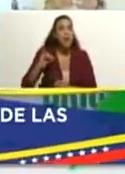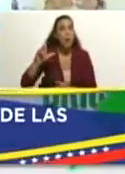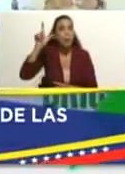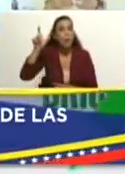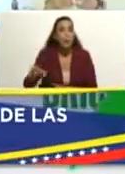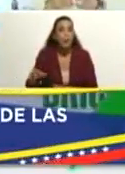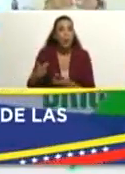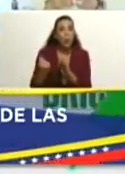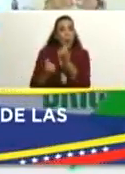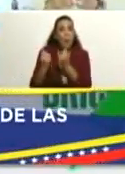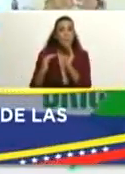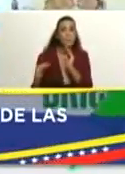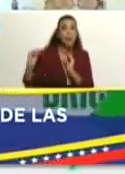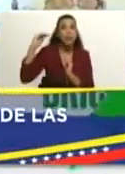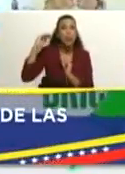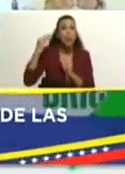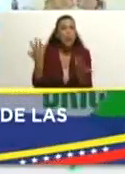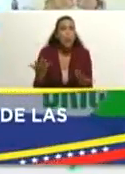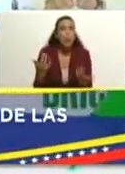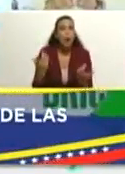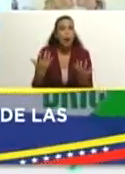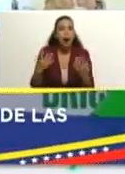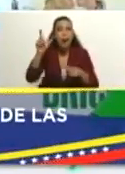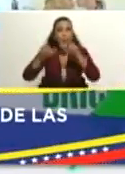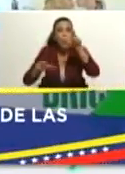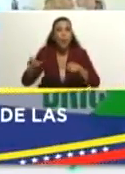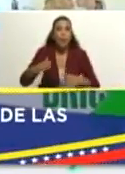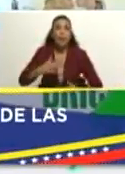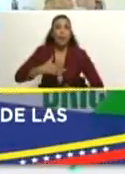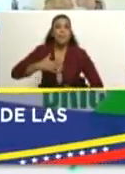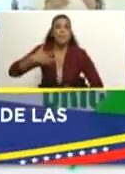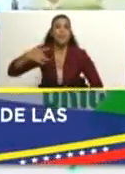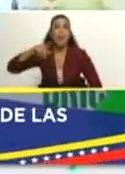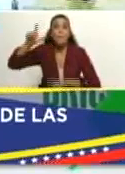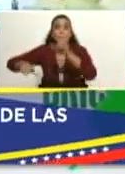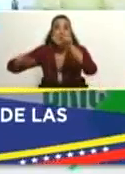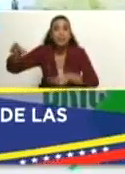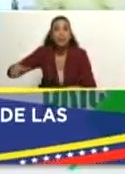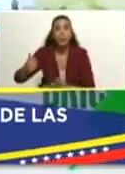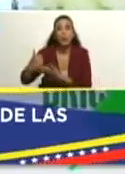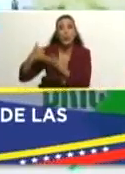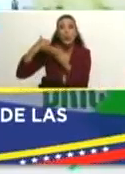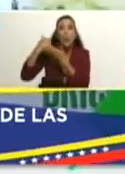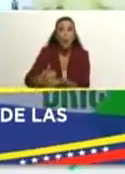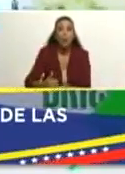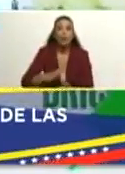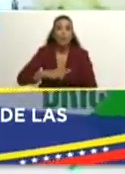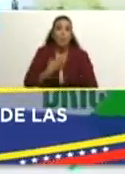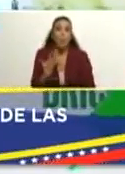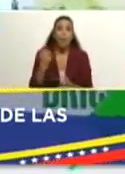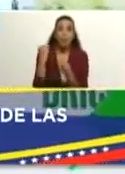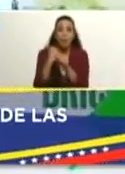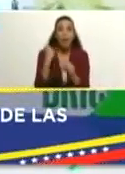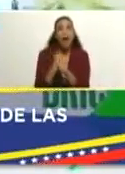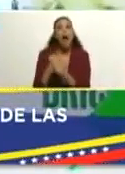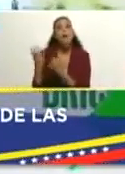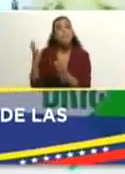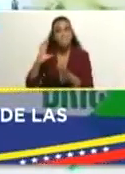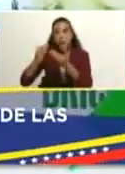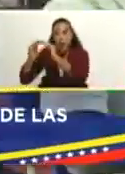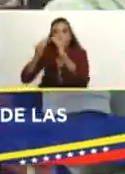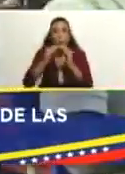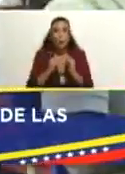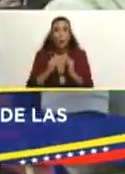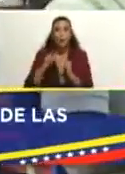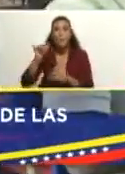el económico. ¿Ustedes saben cuál es el recurso? La espiritualidad de nuestro pueblo, la unión cívico-militar. Y dije, vamos a las